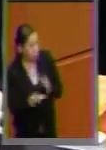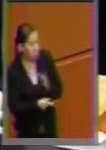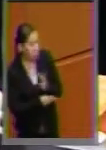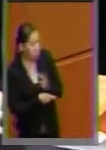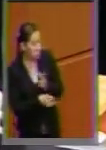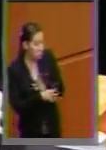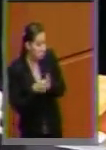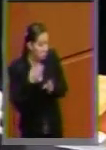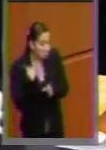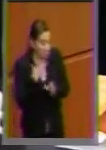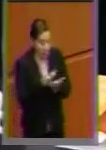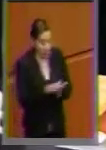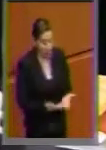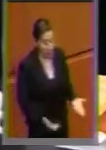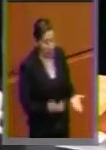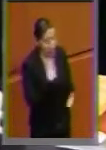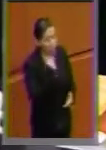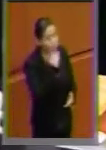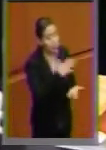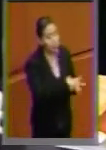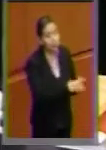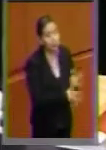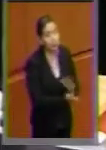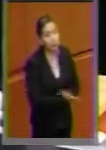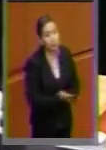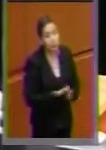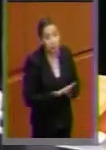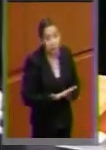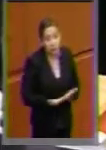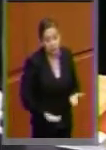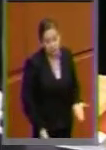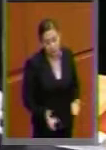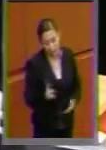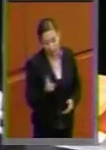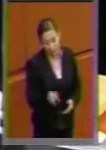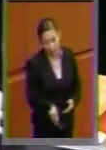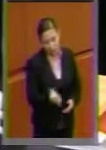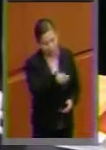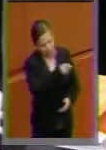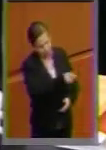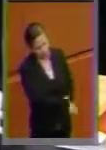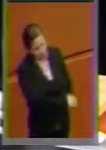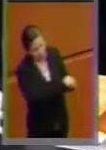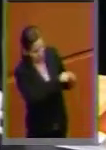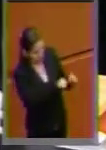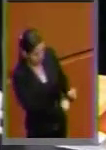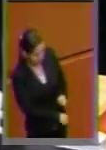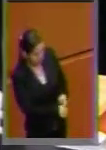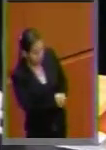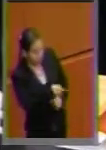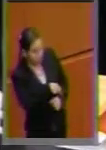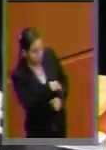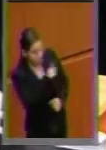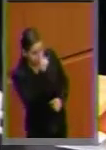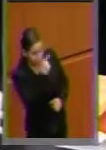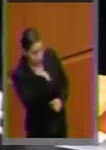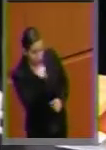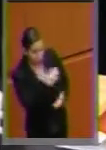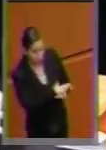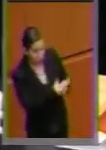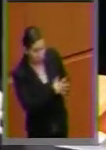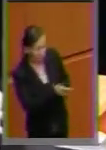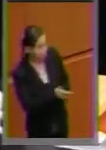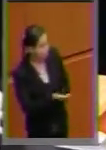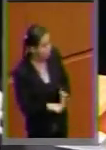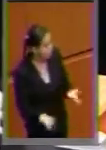o vio corrupción hoy no me digan que este sistema está ajeno a la corrupción por